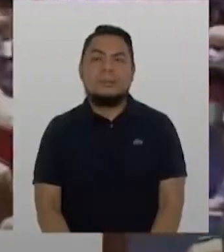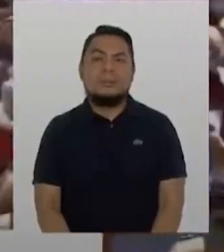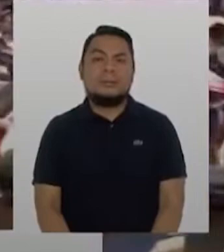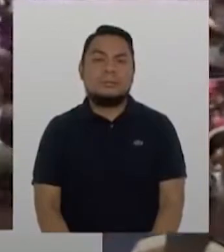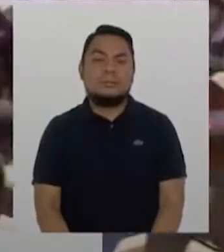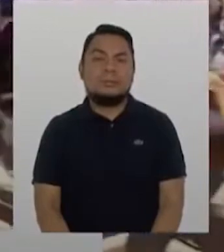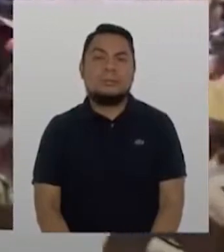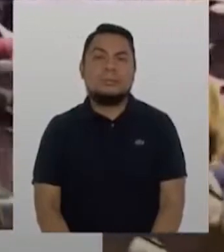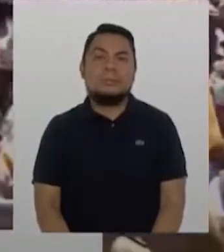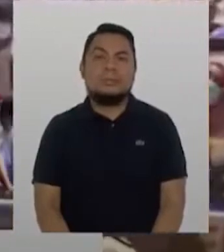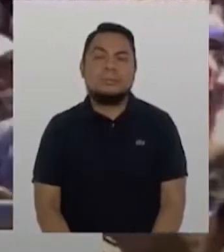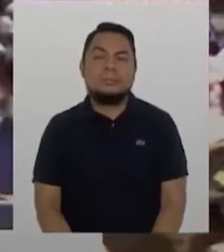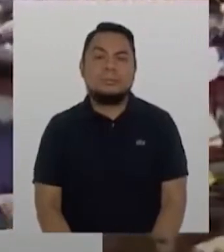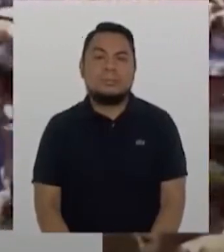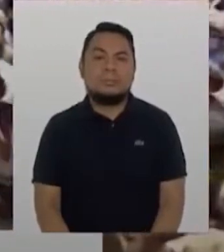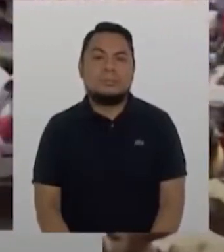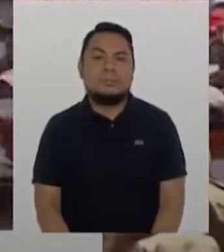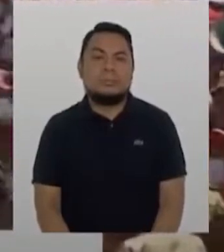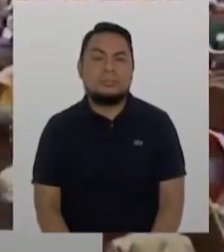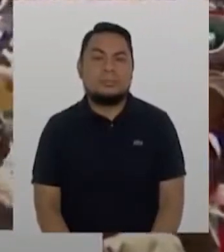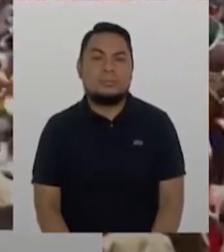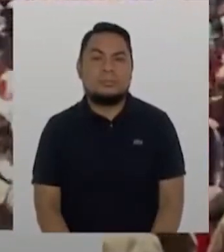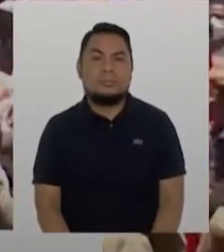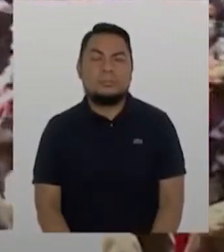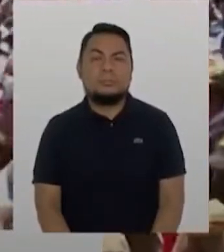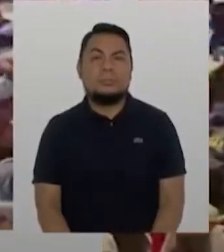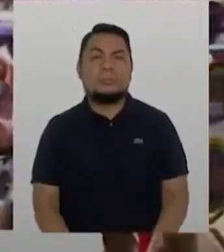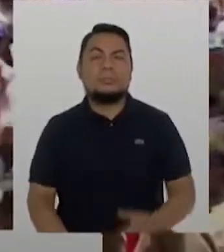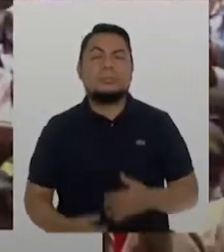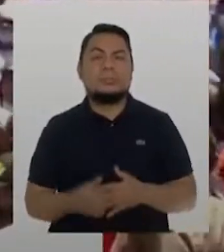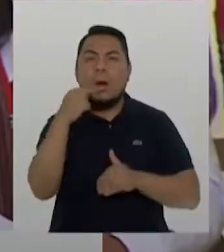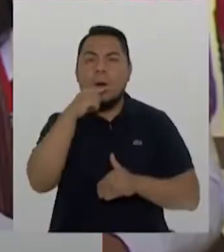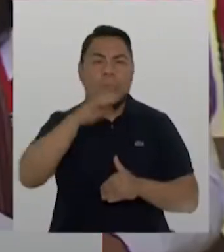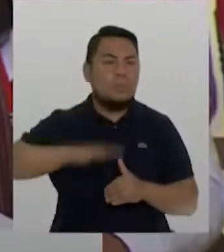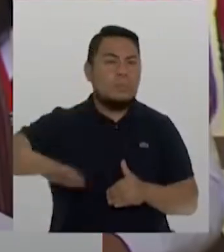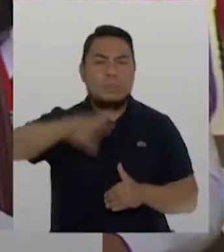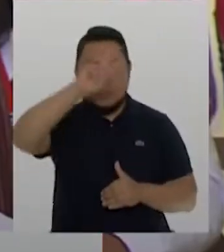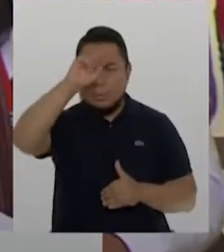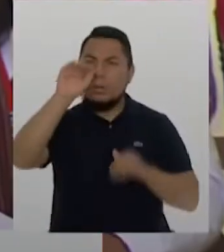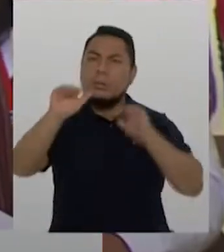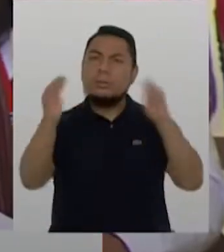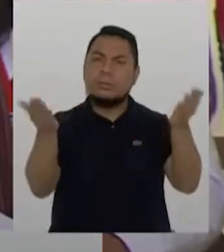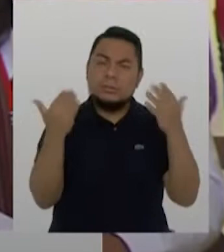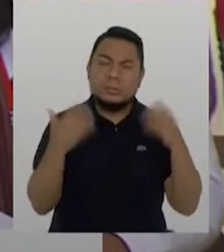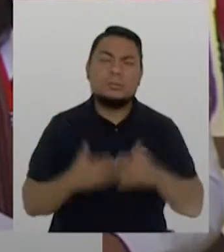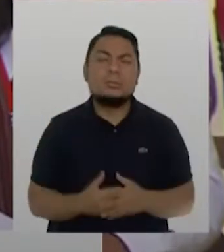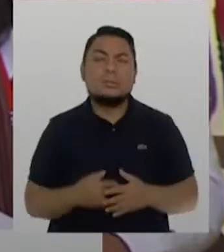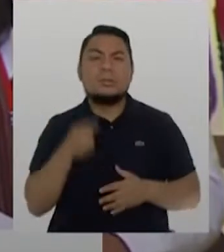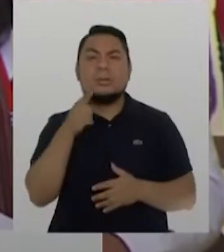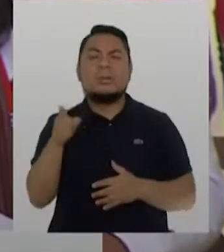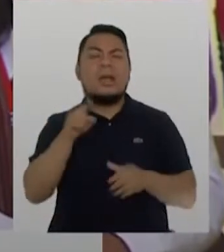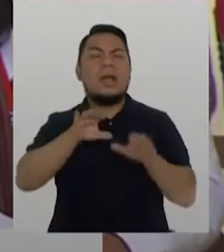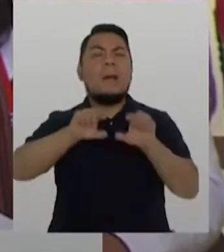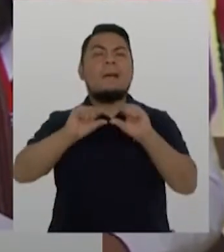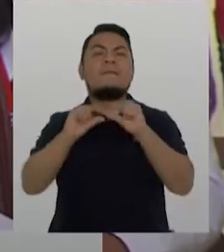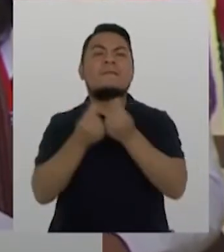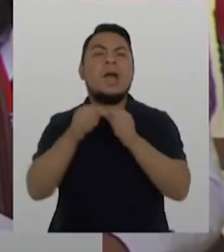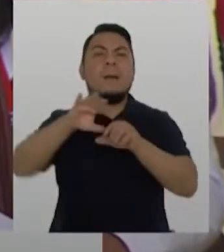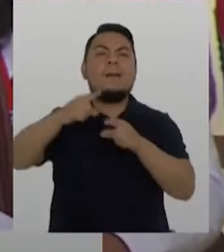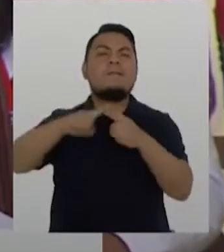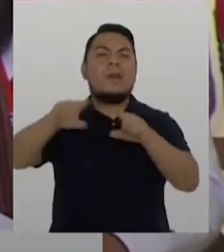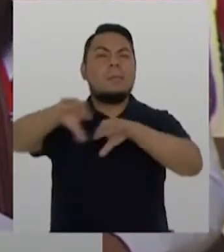ayacucho convoco a todos los hombres y mujeres de esta patria sin distingos de ninguna